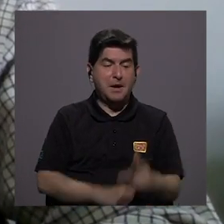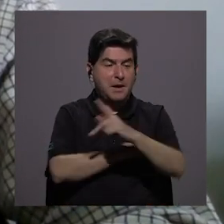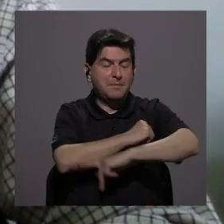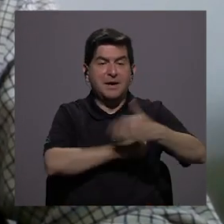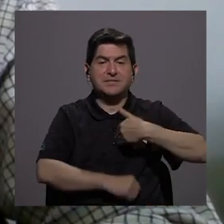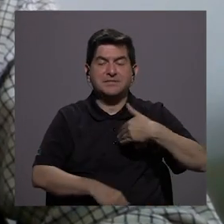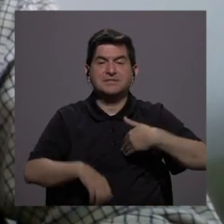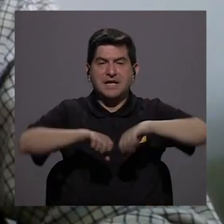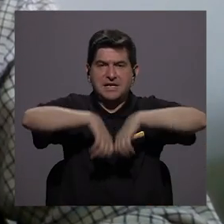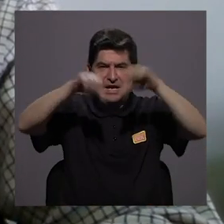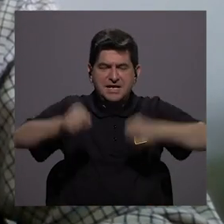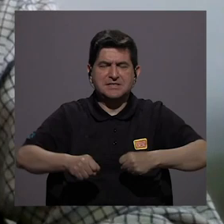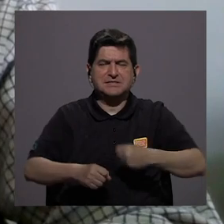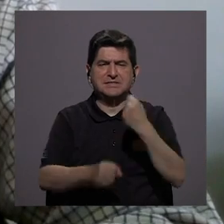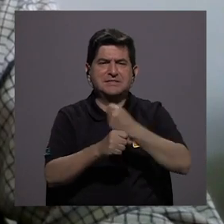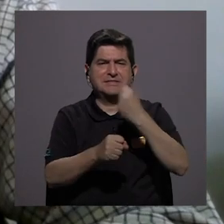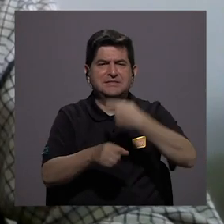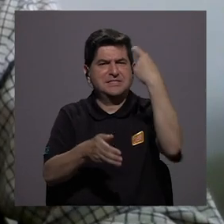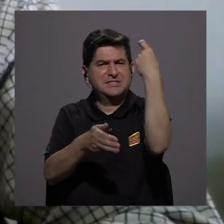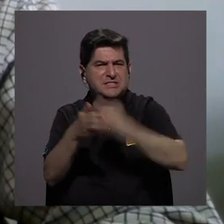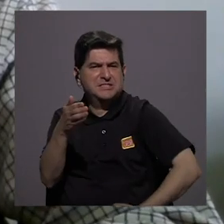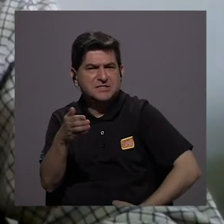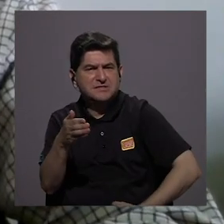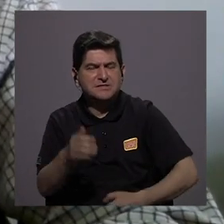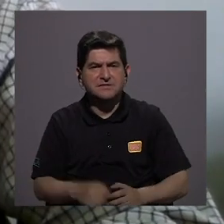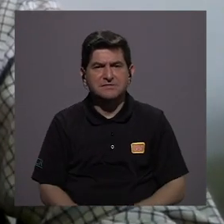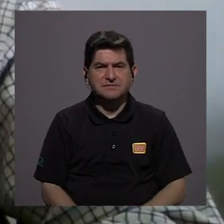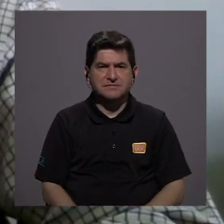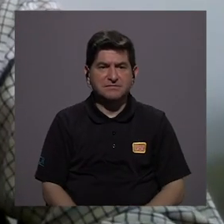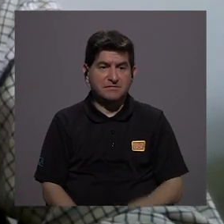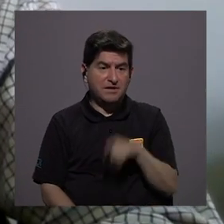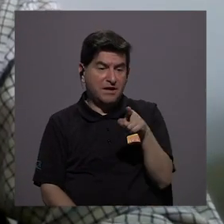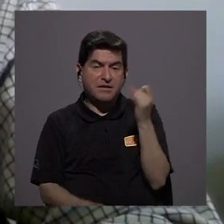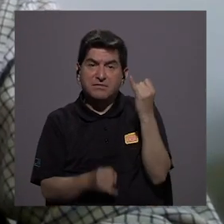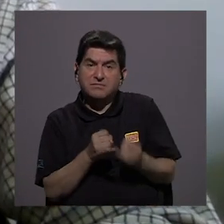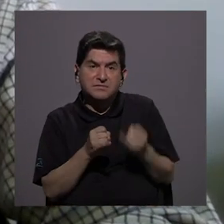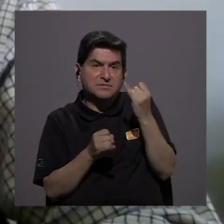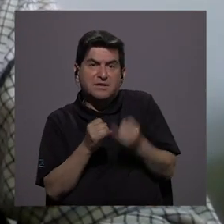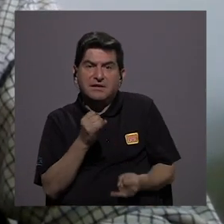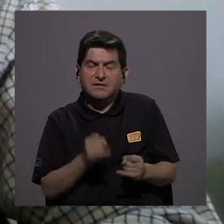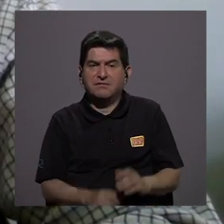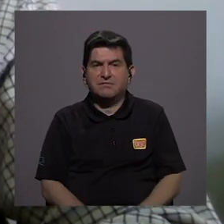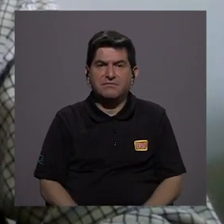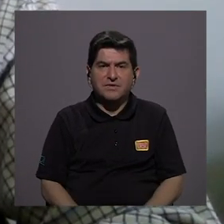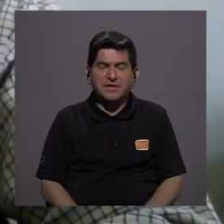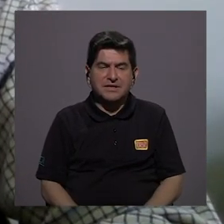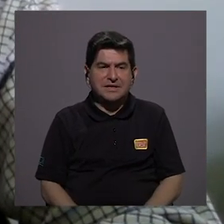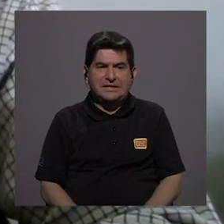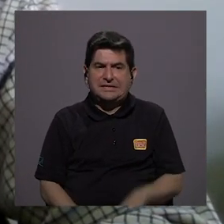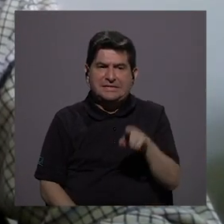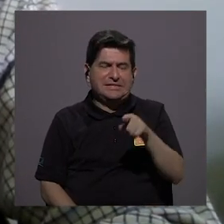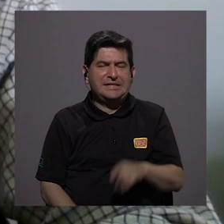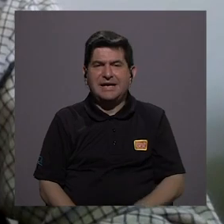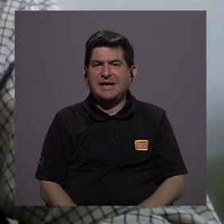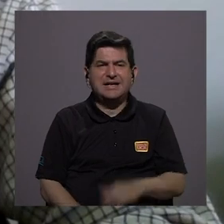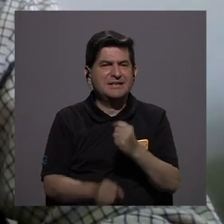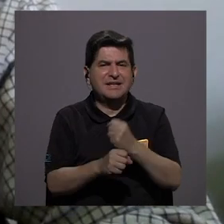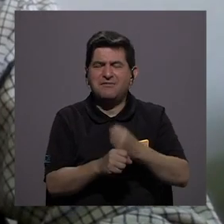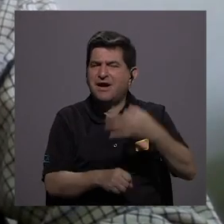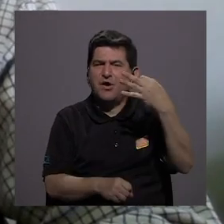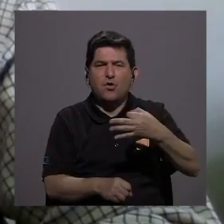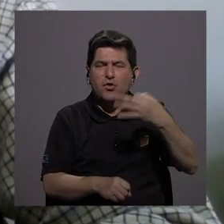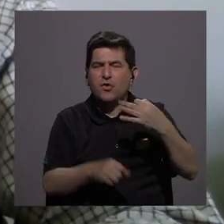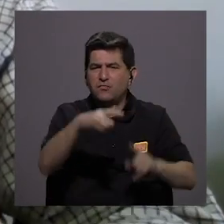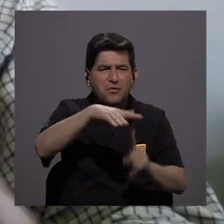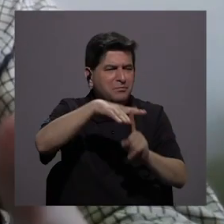eso, cuando los países que tienen regímenes laborales muy rígidos, acaban generando un gran grado de